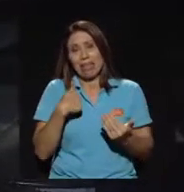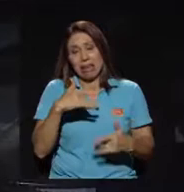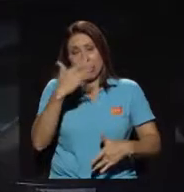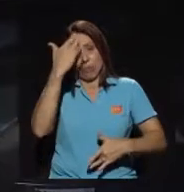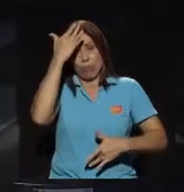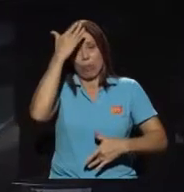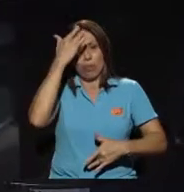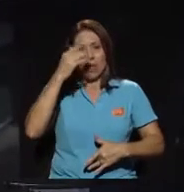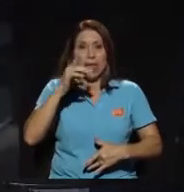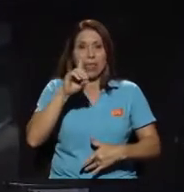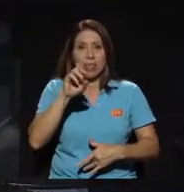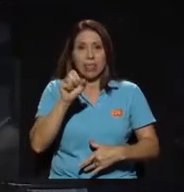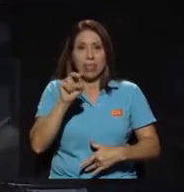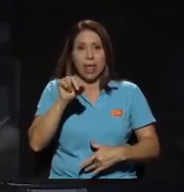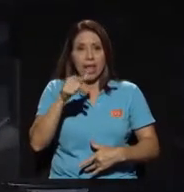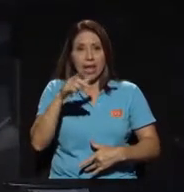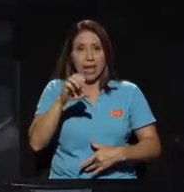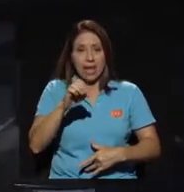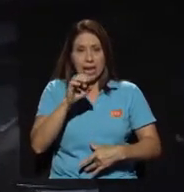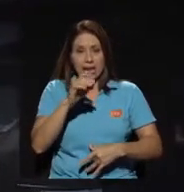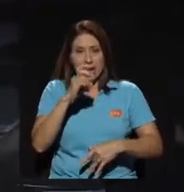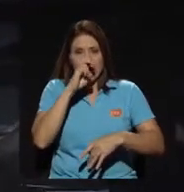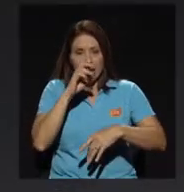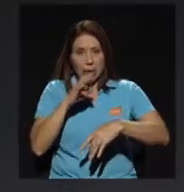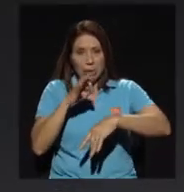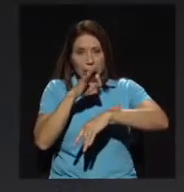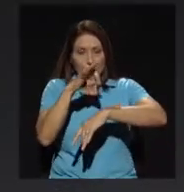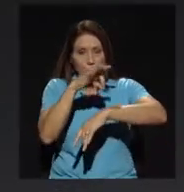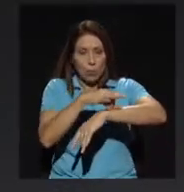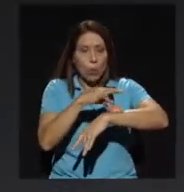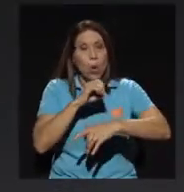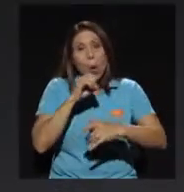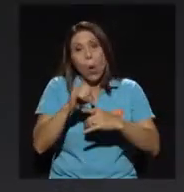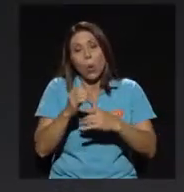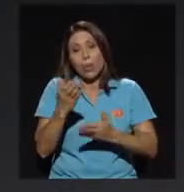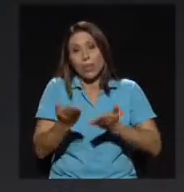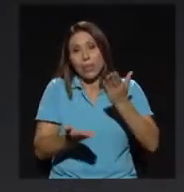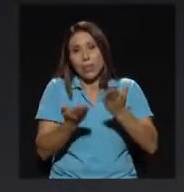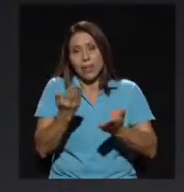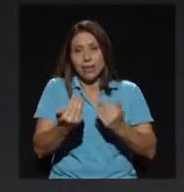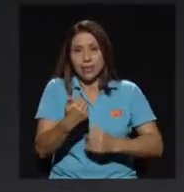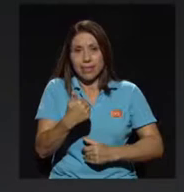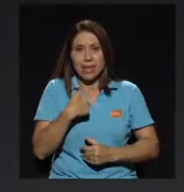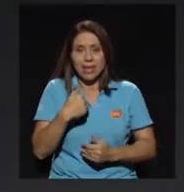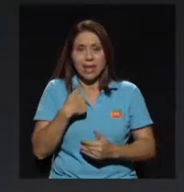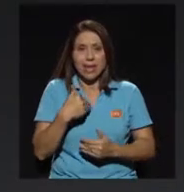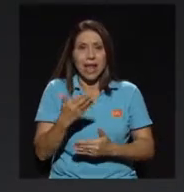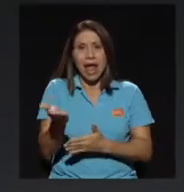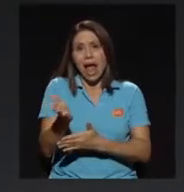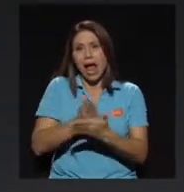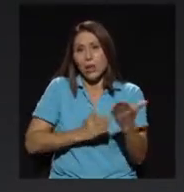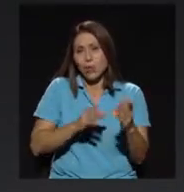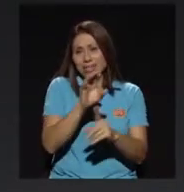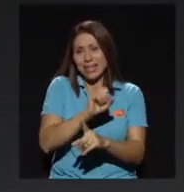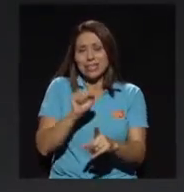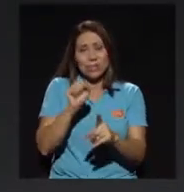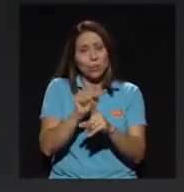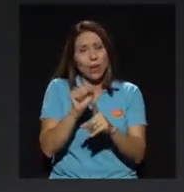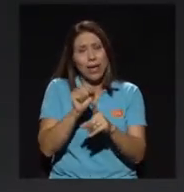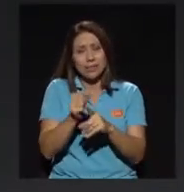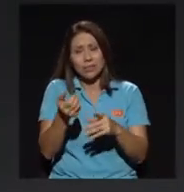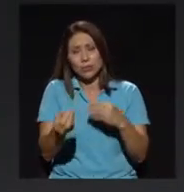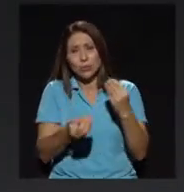tienen de manera significativa algunos de los marginalidades que hay en el país.